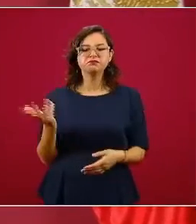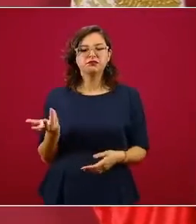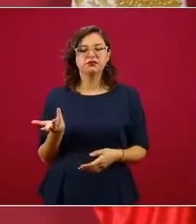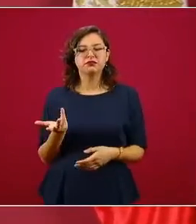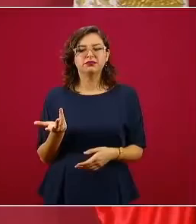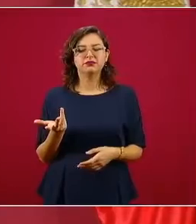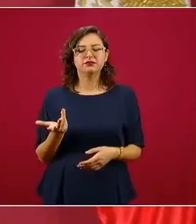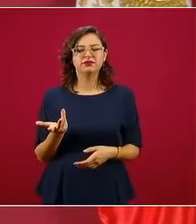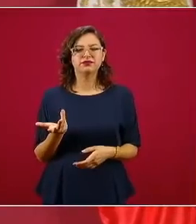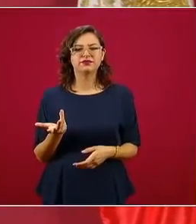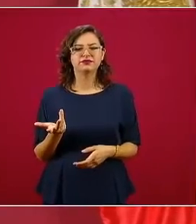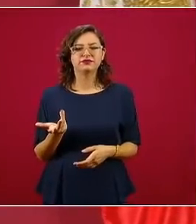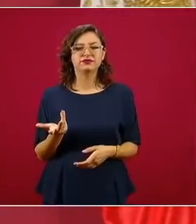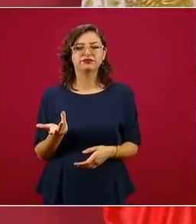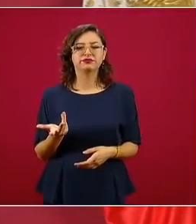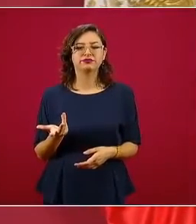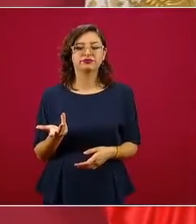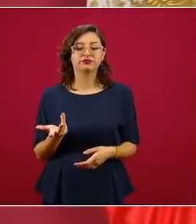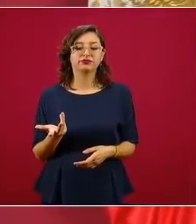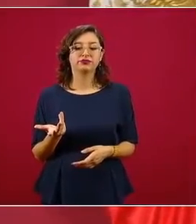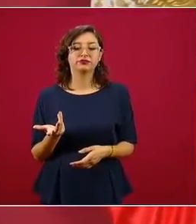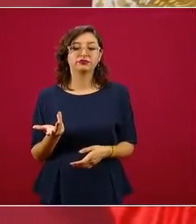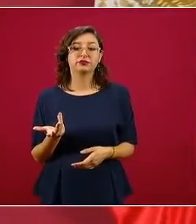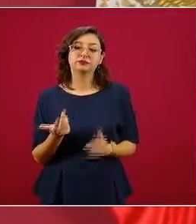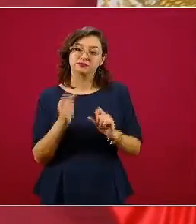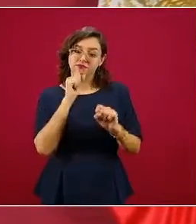y el apoyo